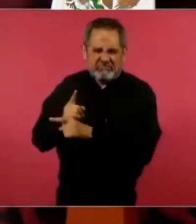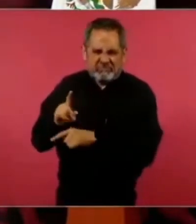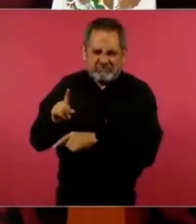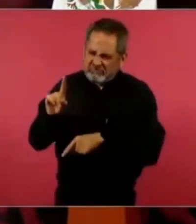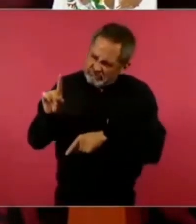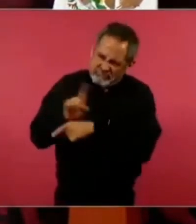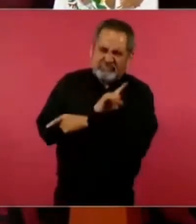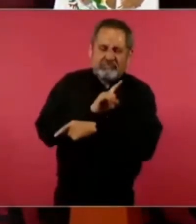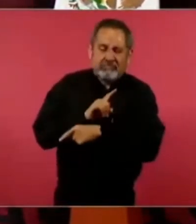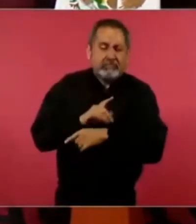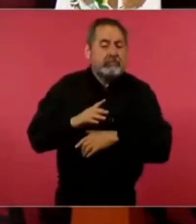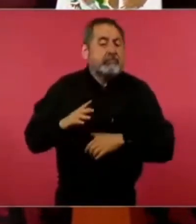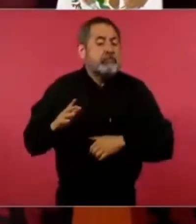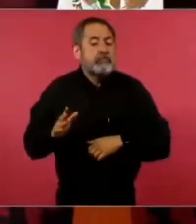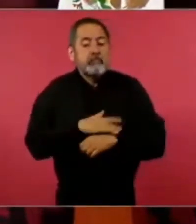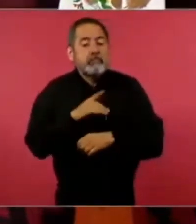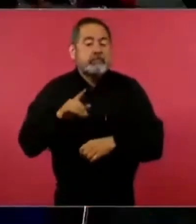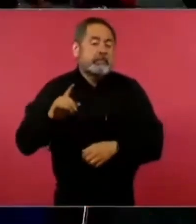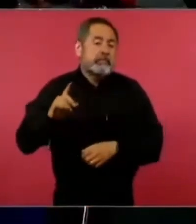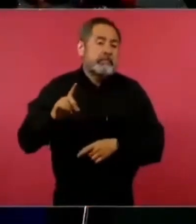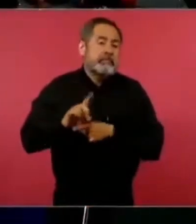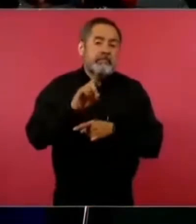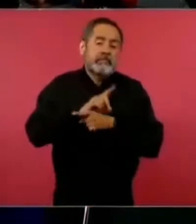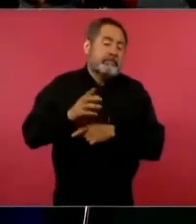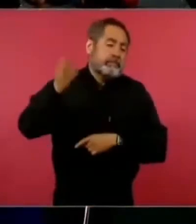porque desde el gobierno de Calderón